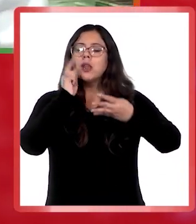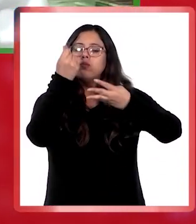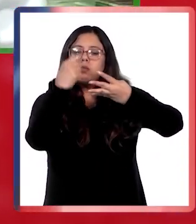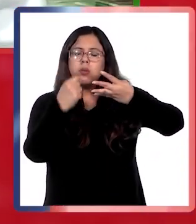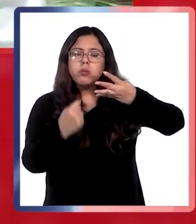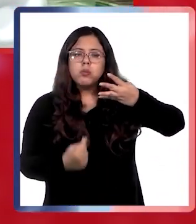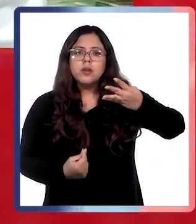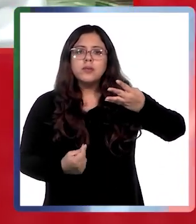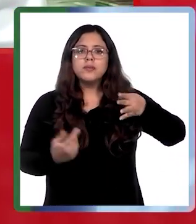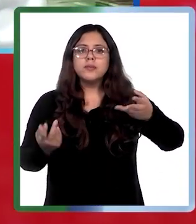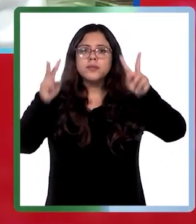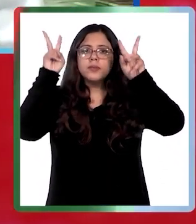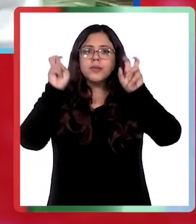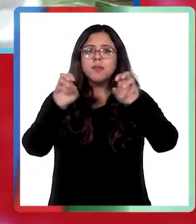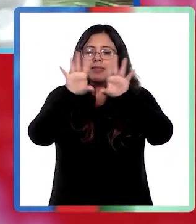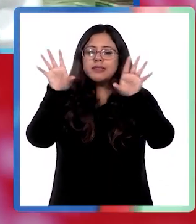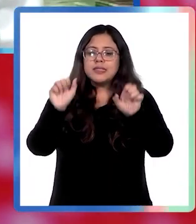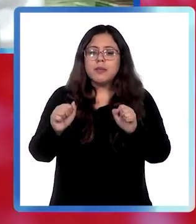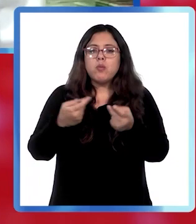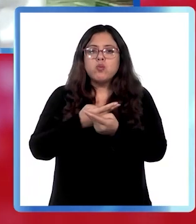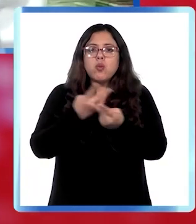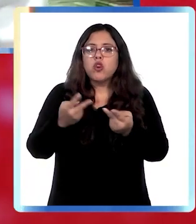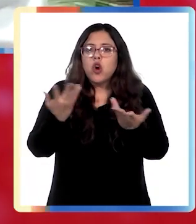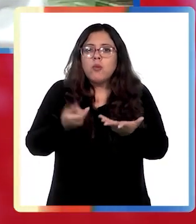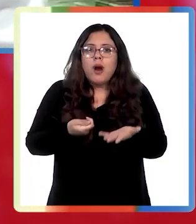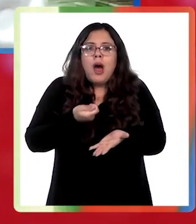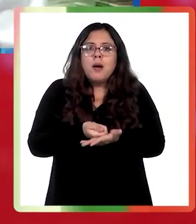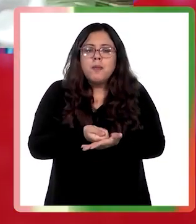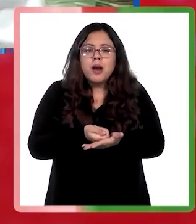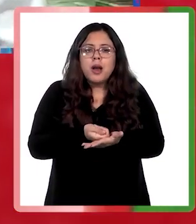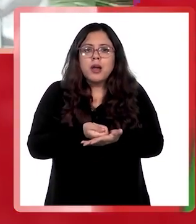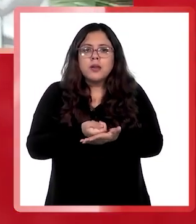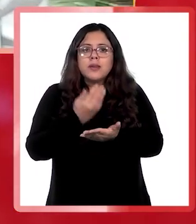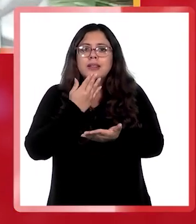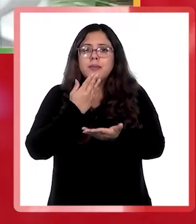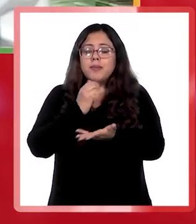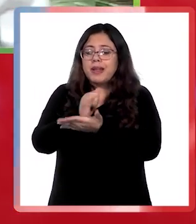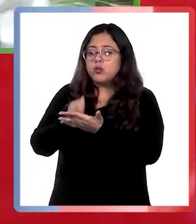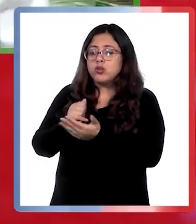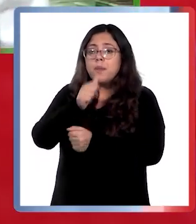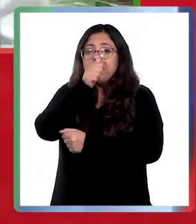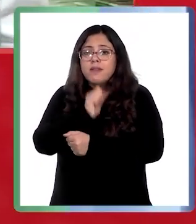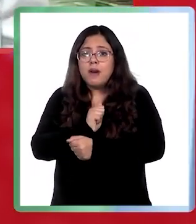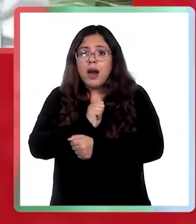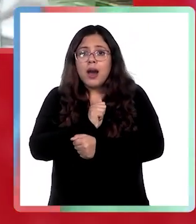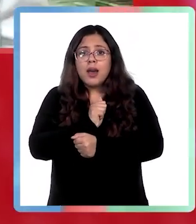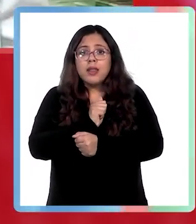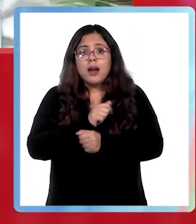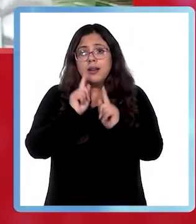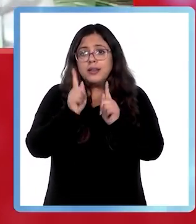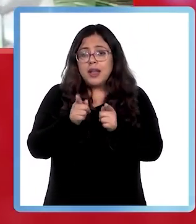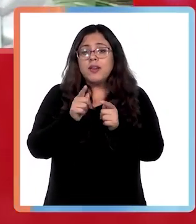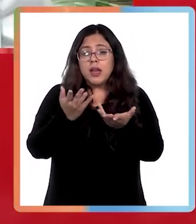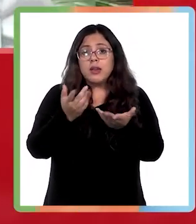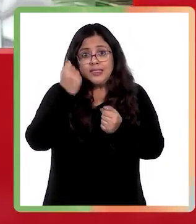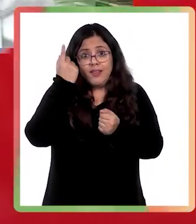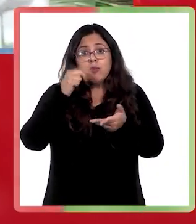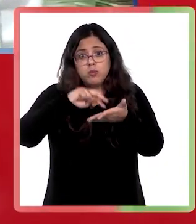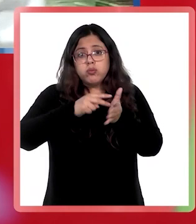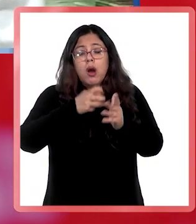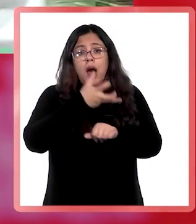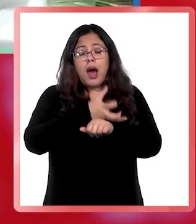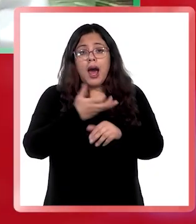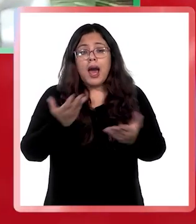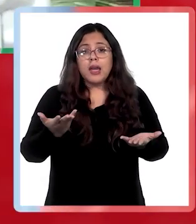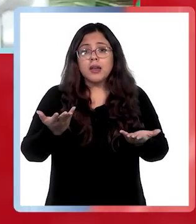sistema público cómo se financia eso, y en el sistema privado habrá que mejorar, ya sabemos que estamos en crisis, los sistemas